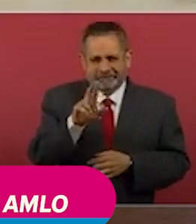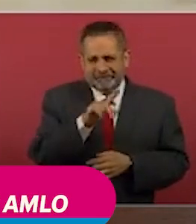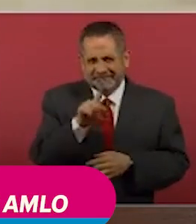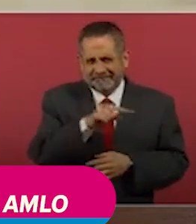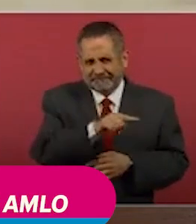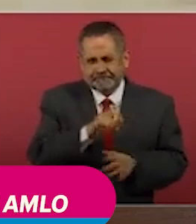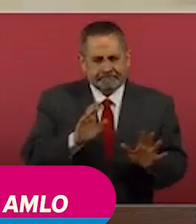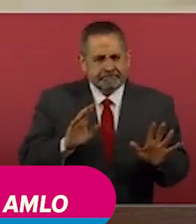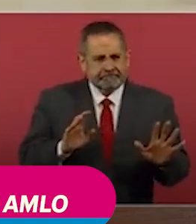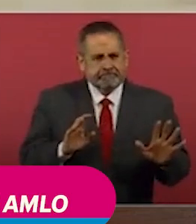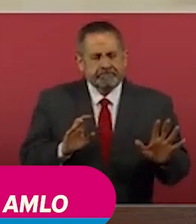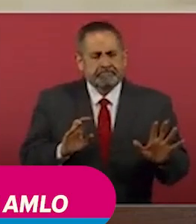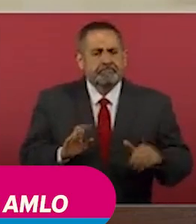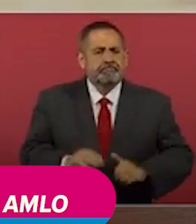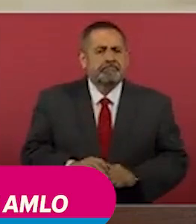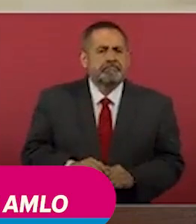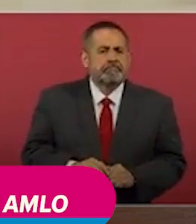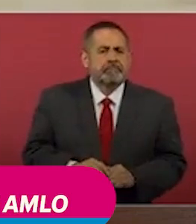aunque pues